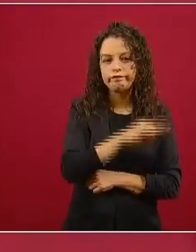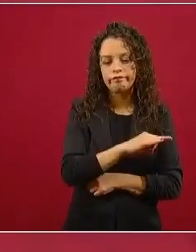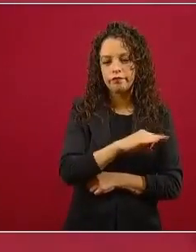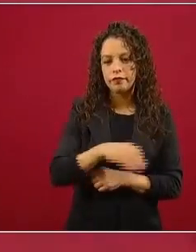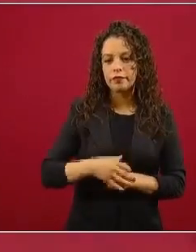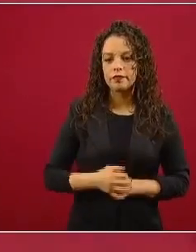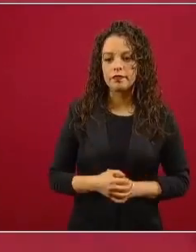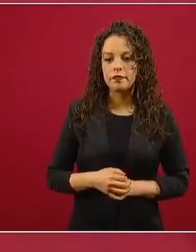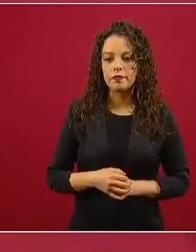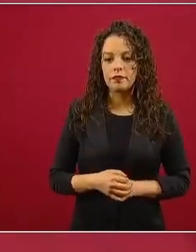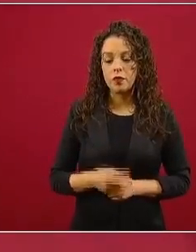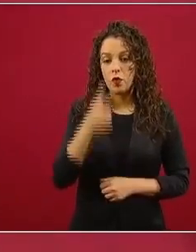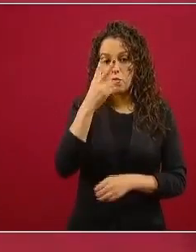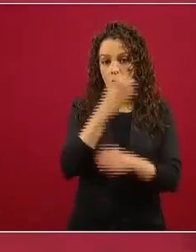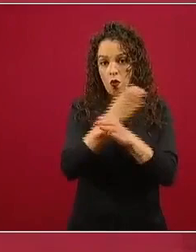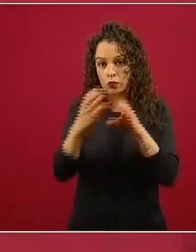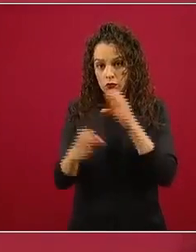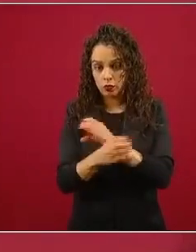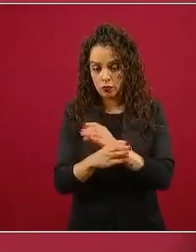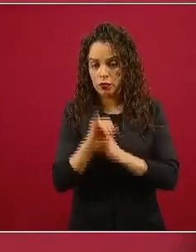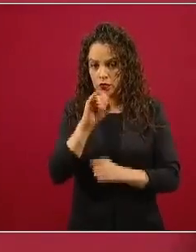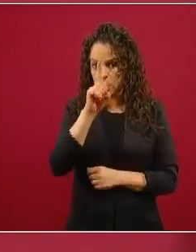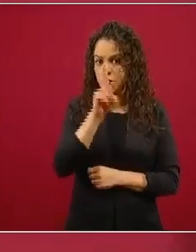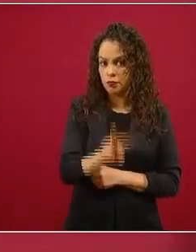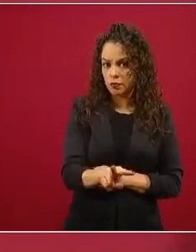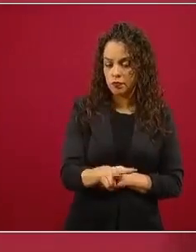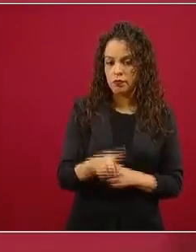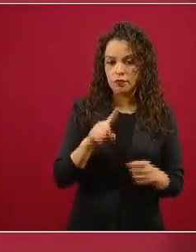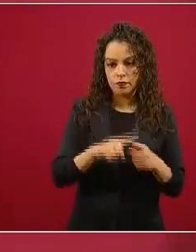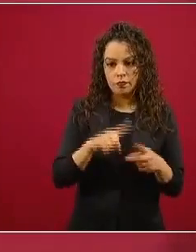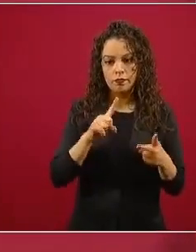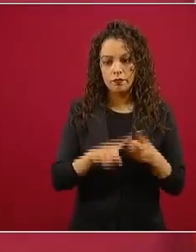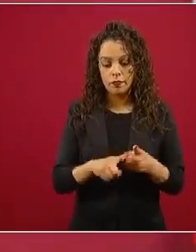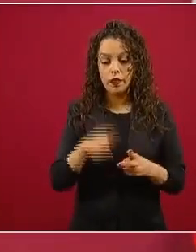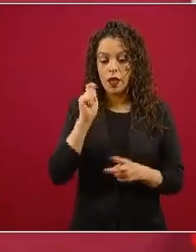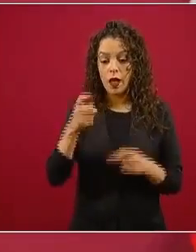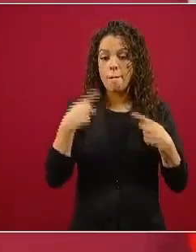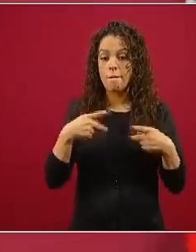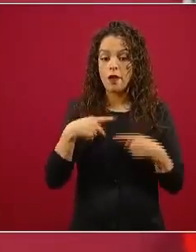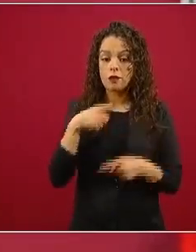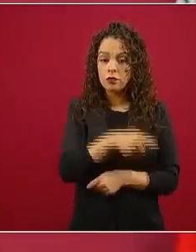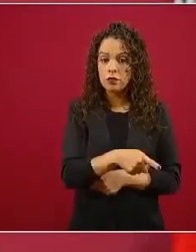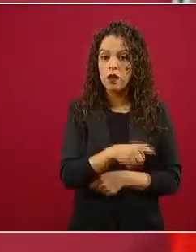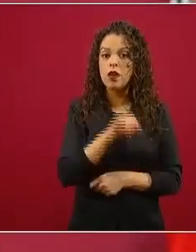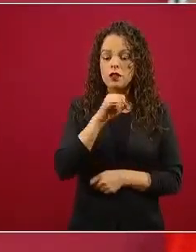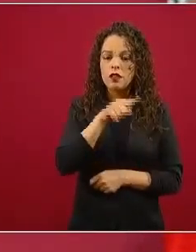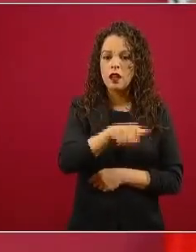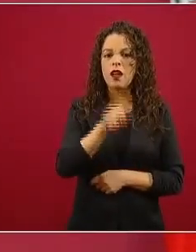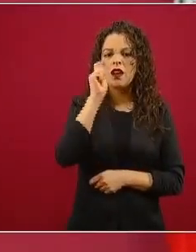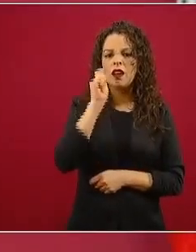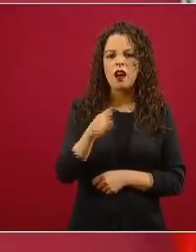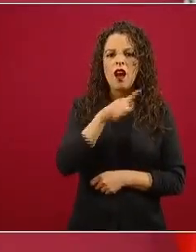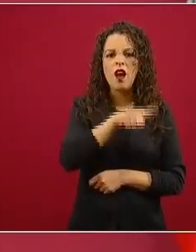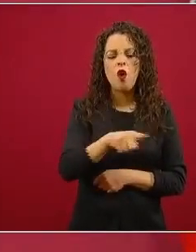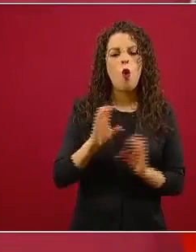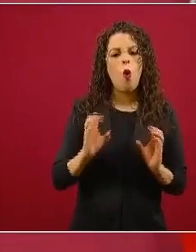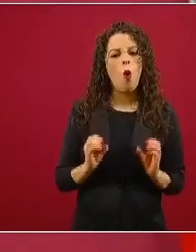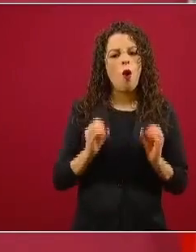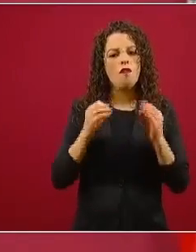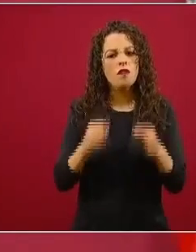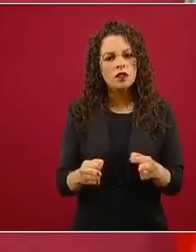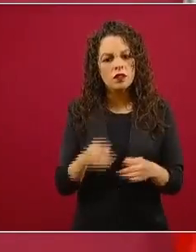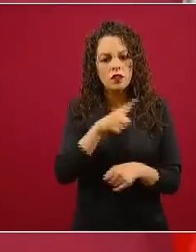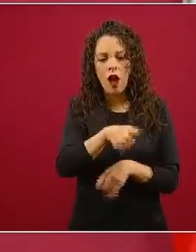efecto. Los que promueven estas prácticas, los despachos que se dedicaban a